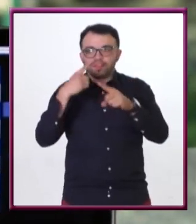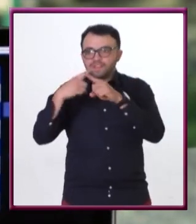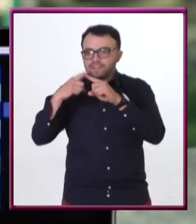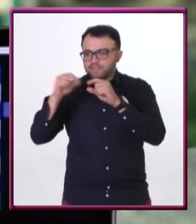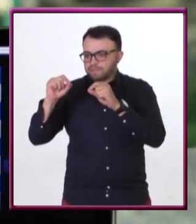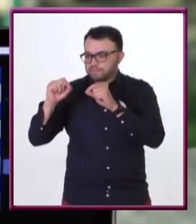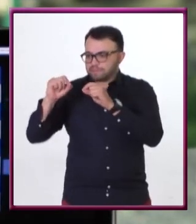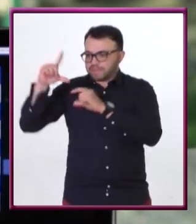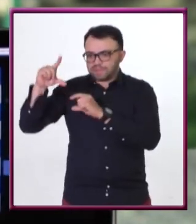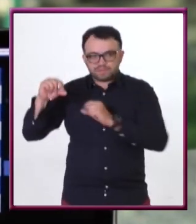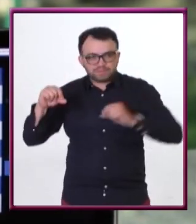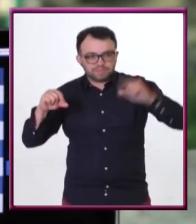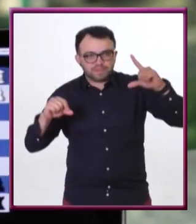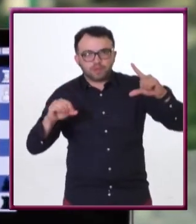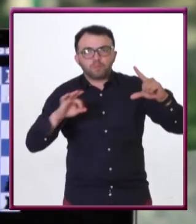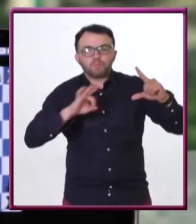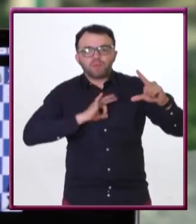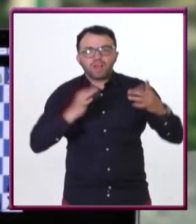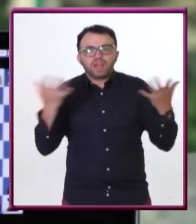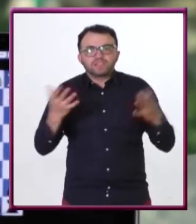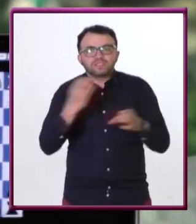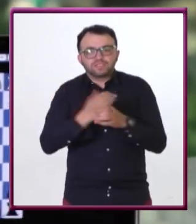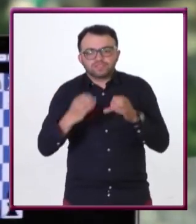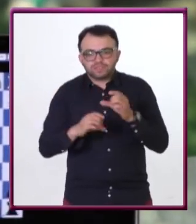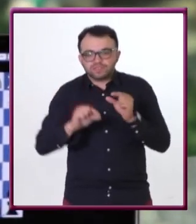posibilidades aumenta a